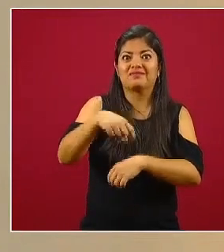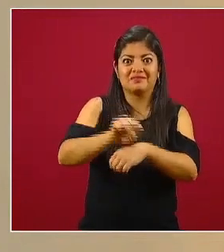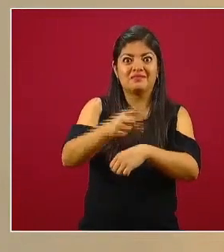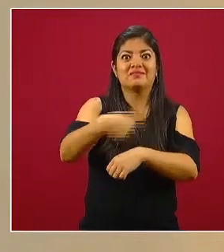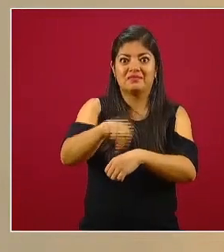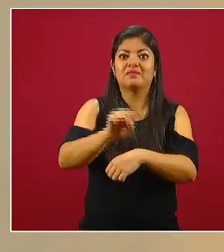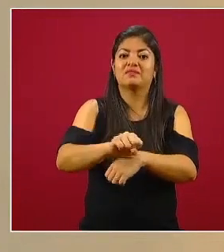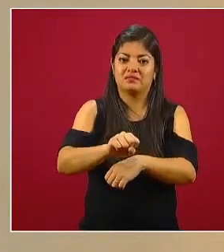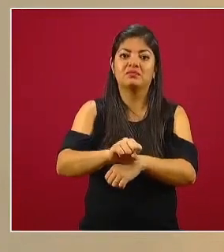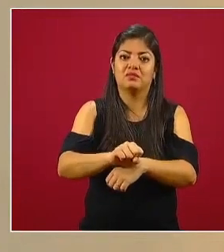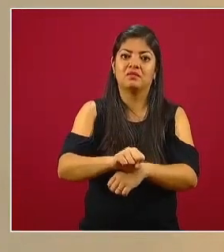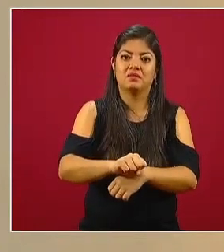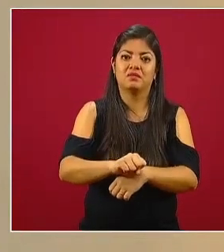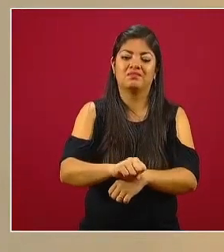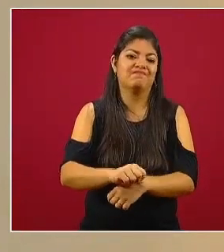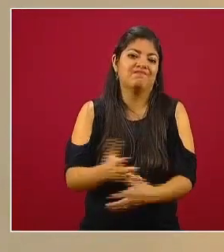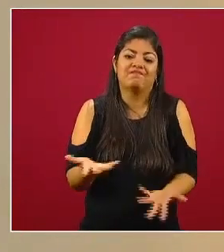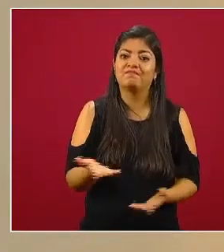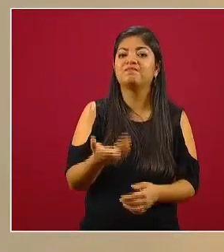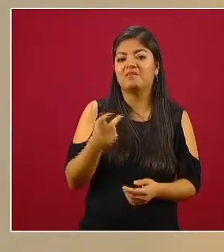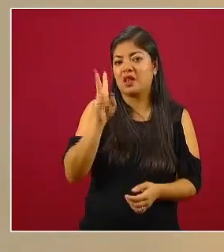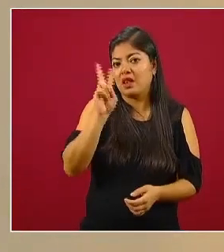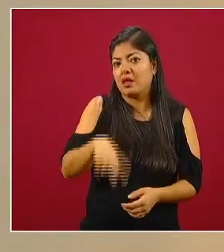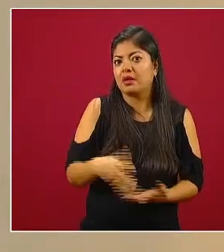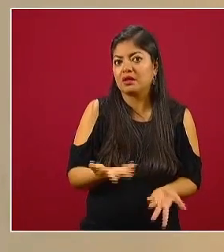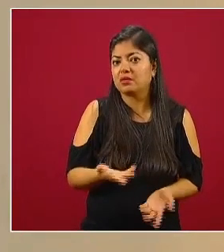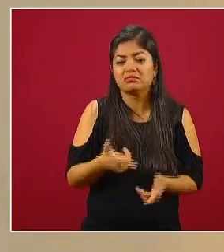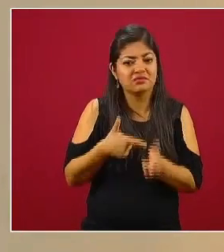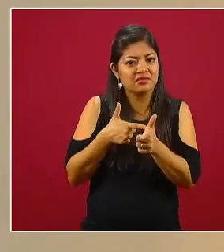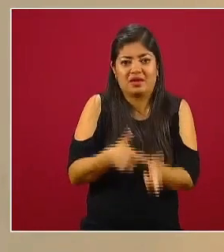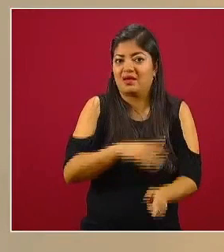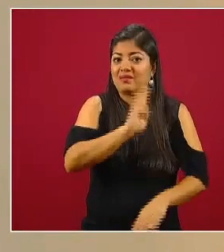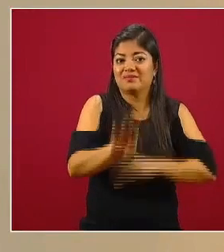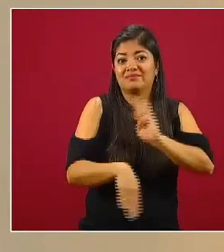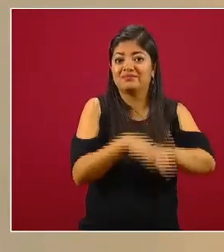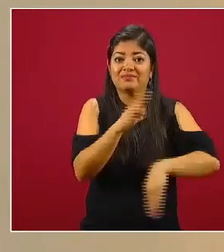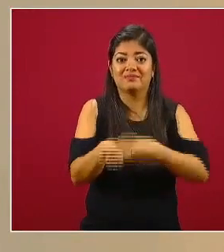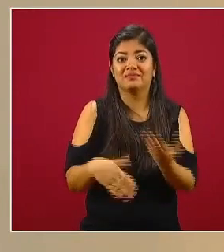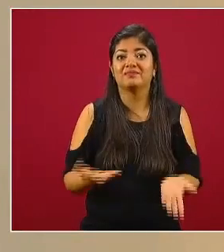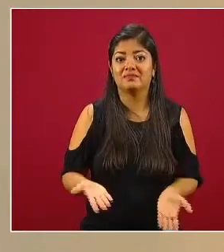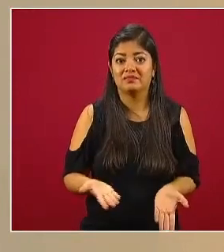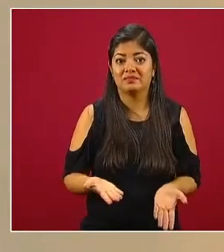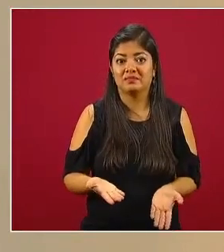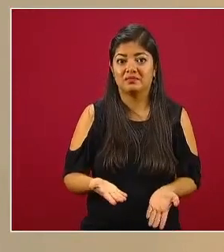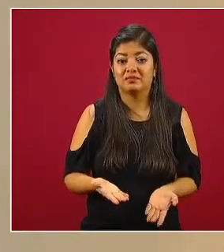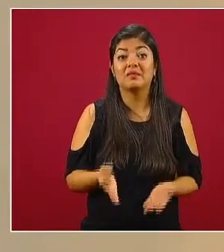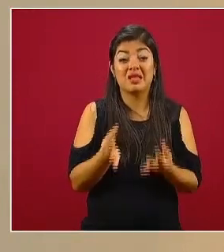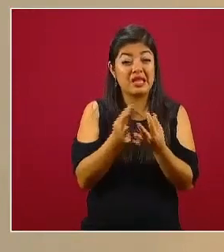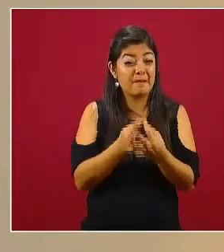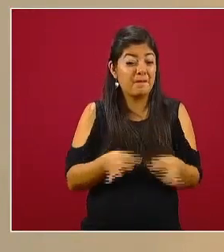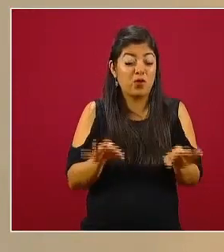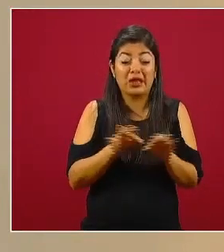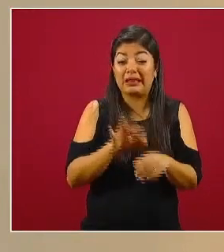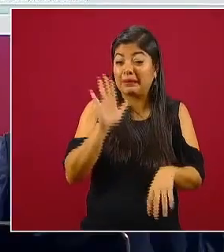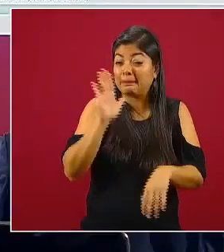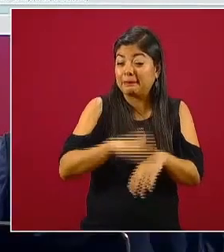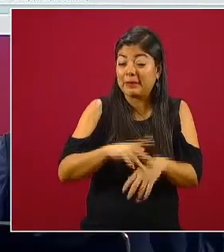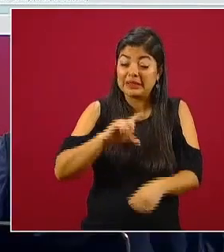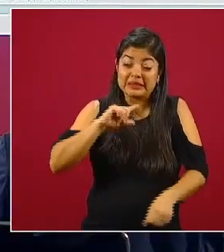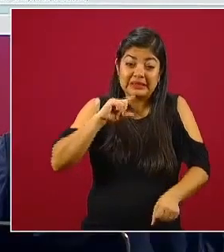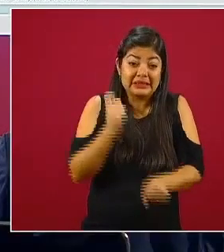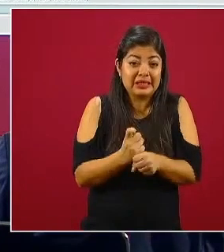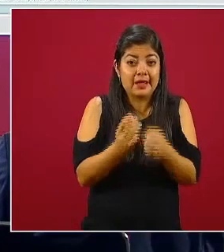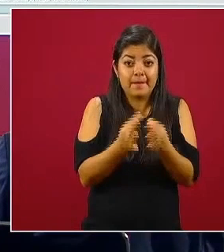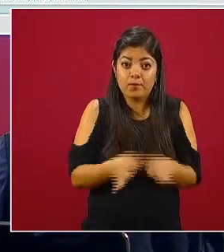dicho, vamos a tener lamentablemente defunciones. Lo que es importantísimo, extremadamente importante, es